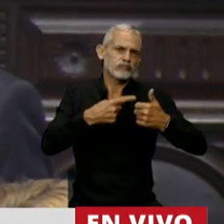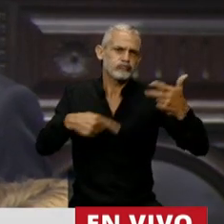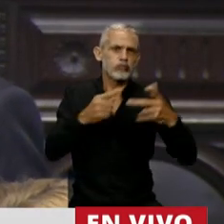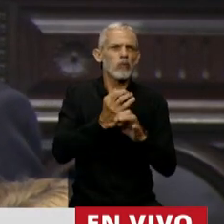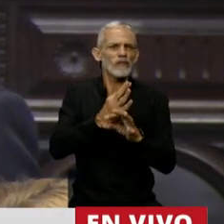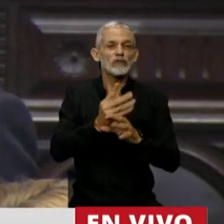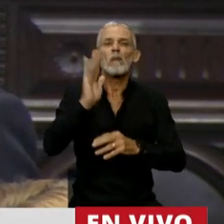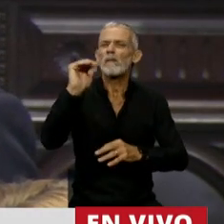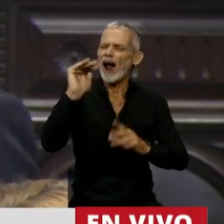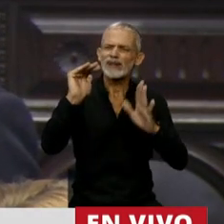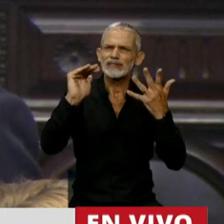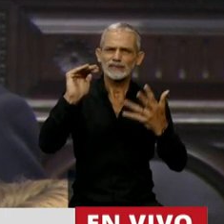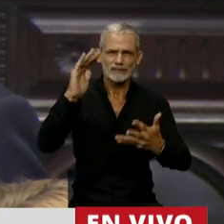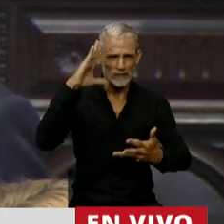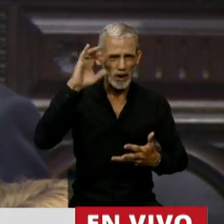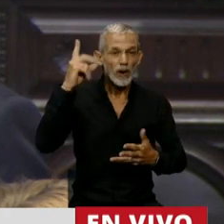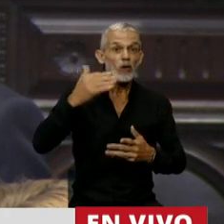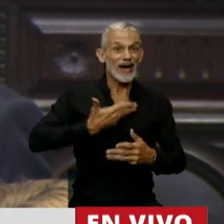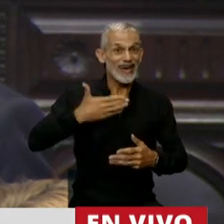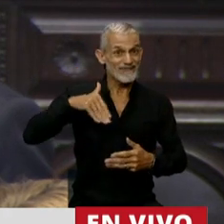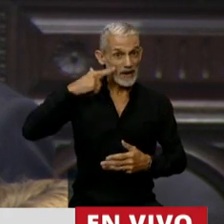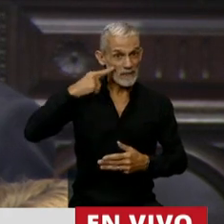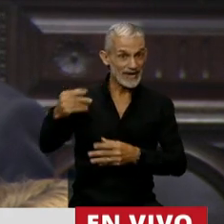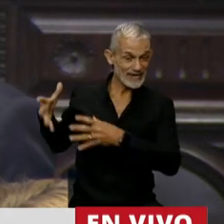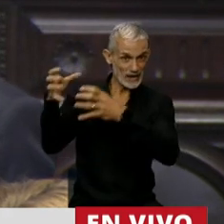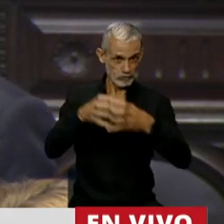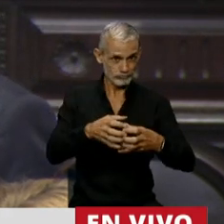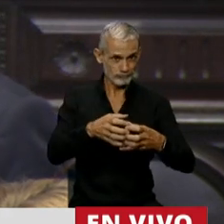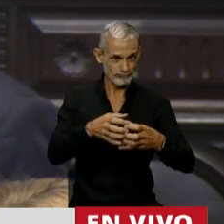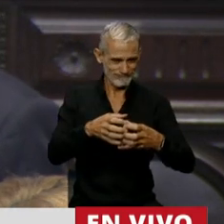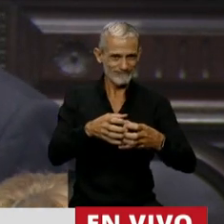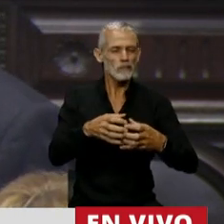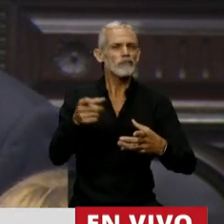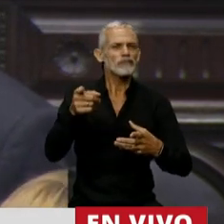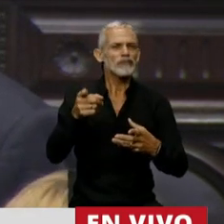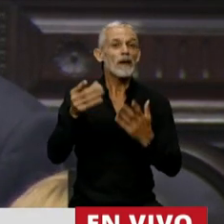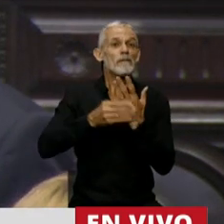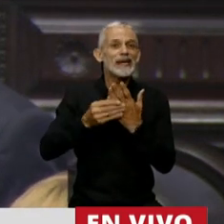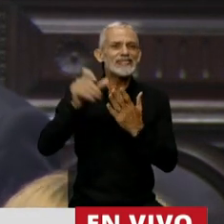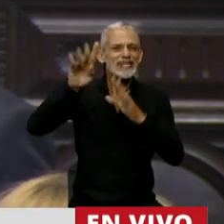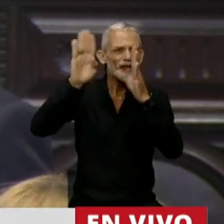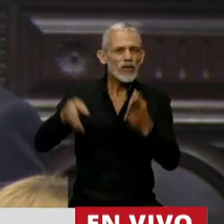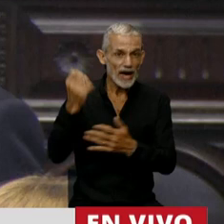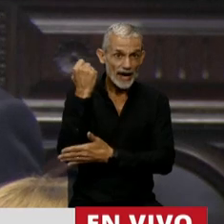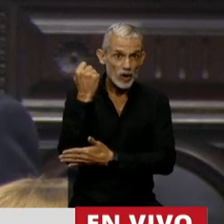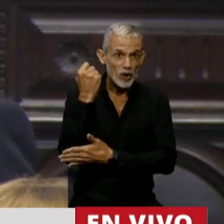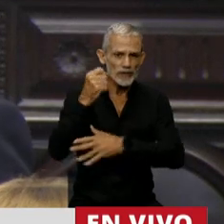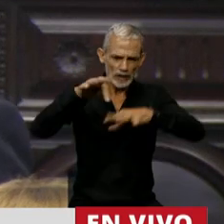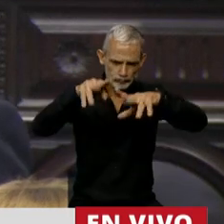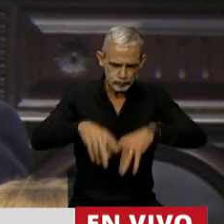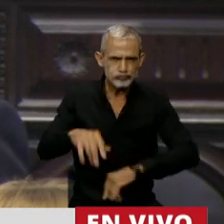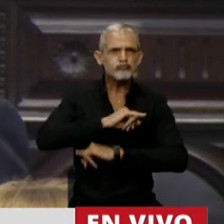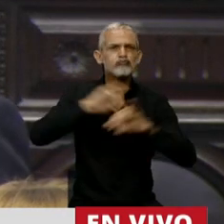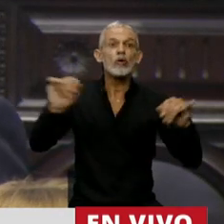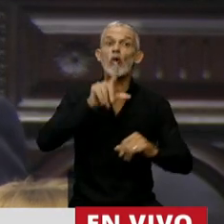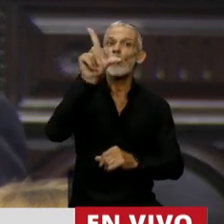un martes, de la misión del Fondo Monetario Internacional, el Ministerio de Economía emitió un comunicado